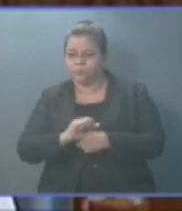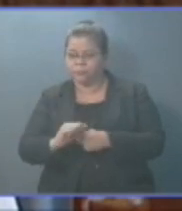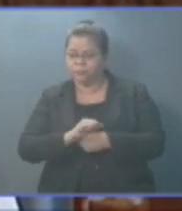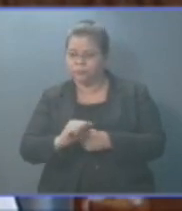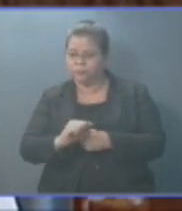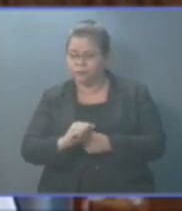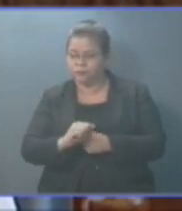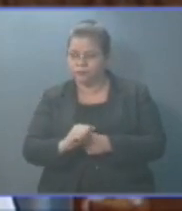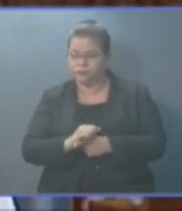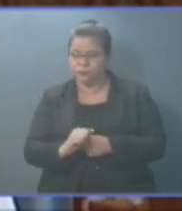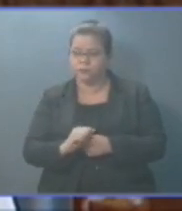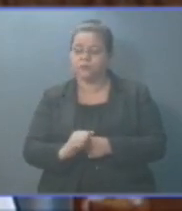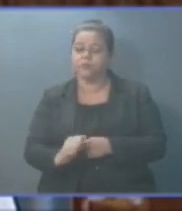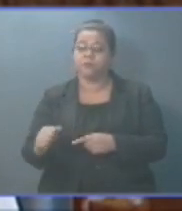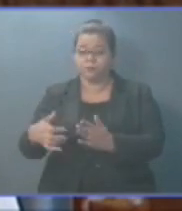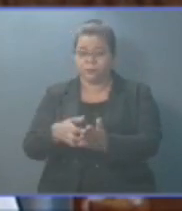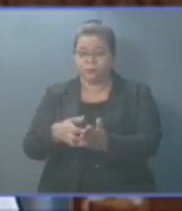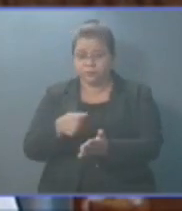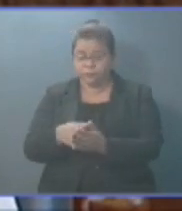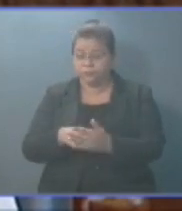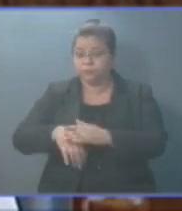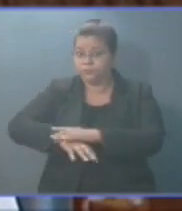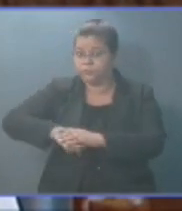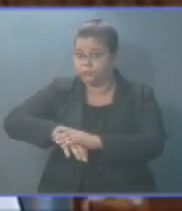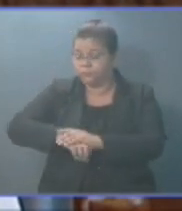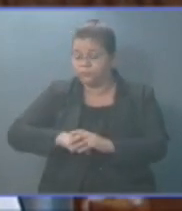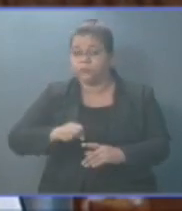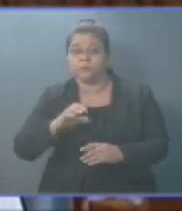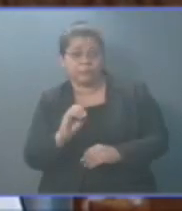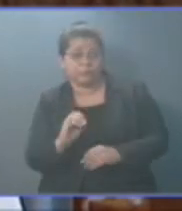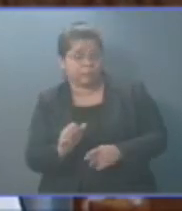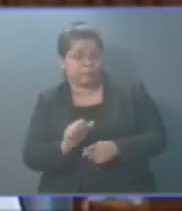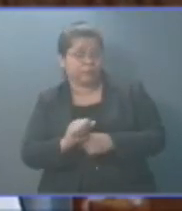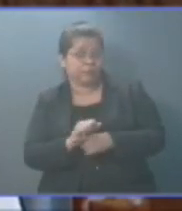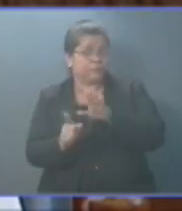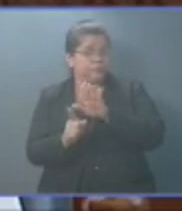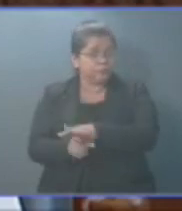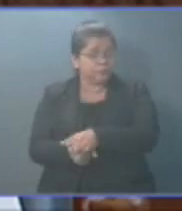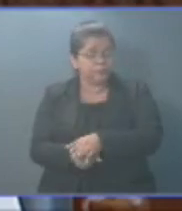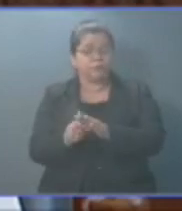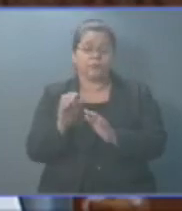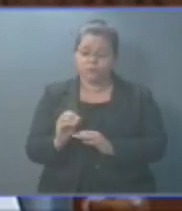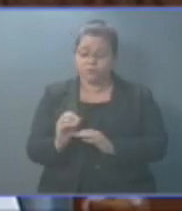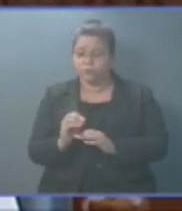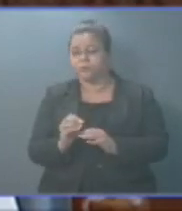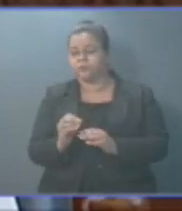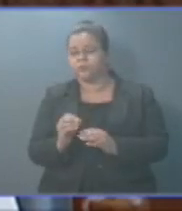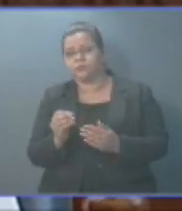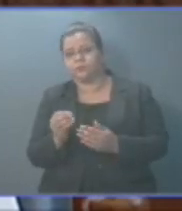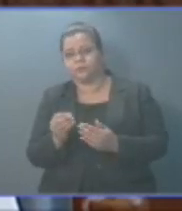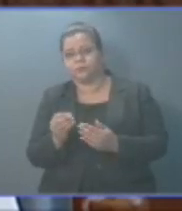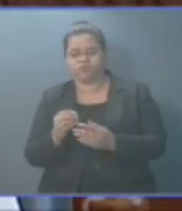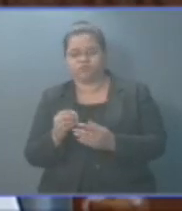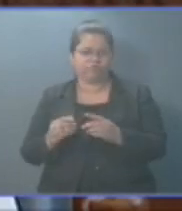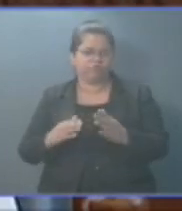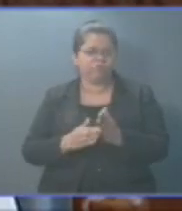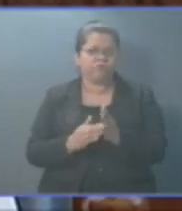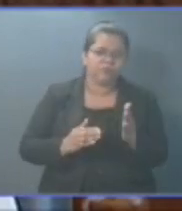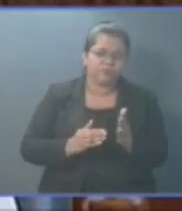corruptas, práctica fraudulenta, práctica coercitiva, práctica colusoria, práctica obstructiva